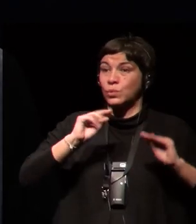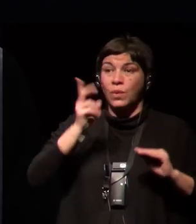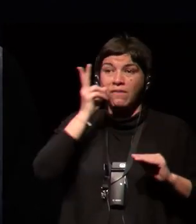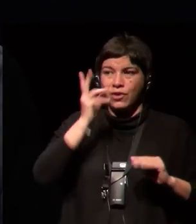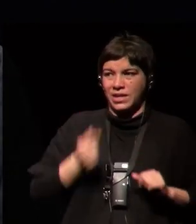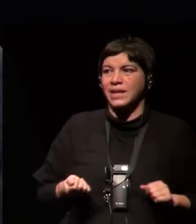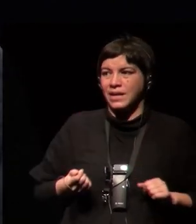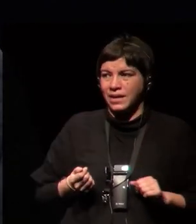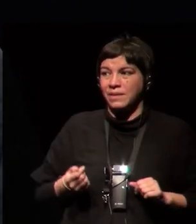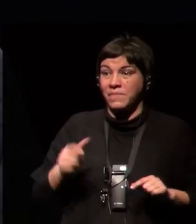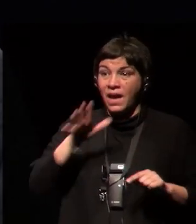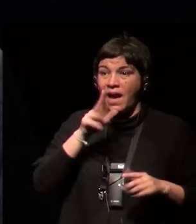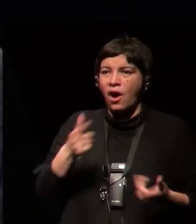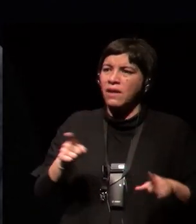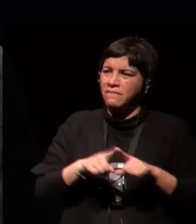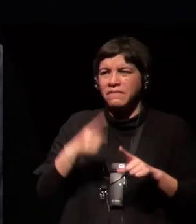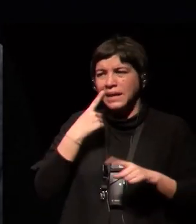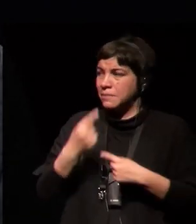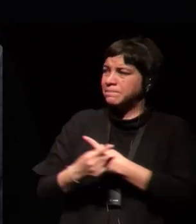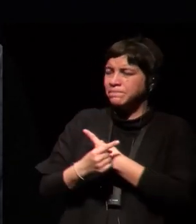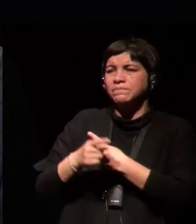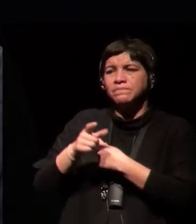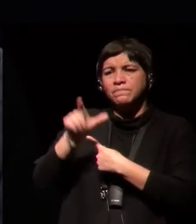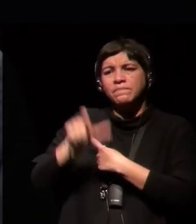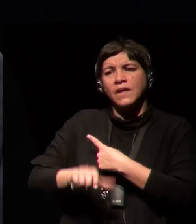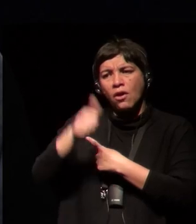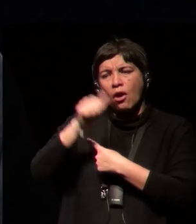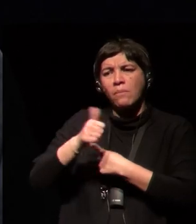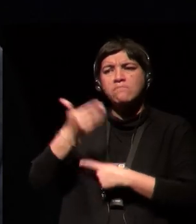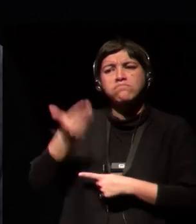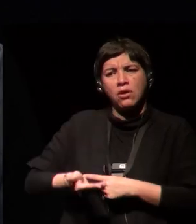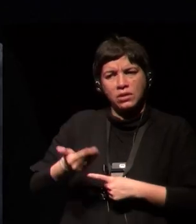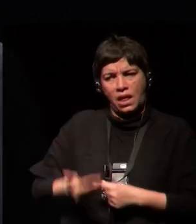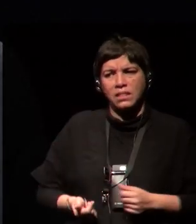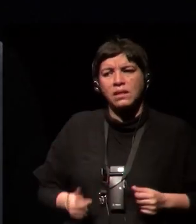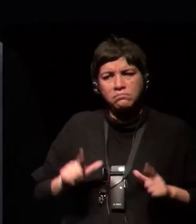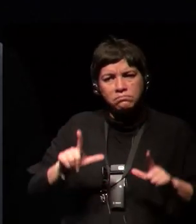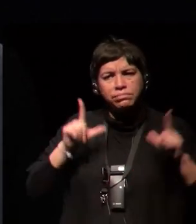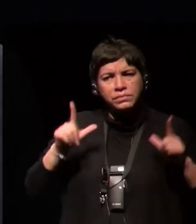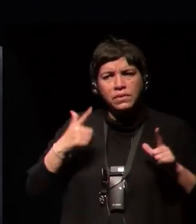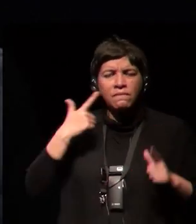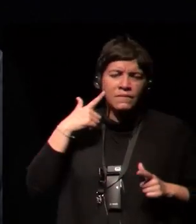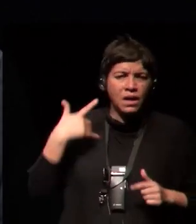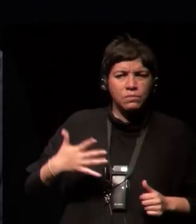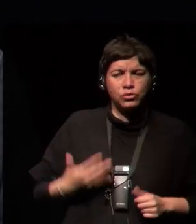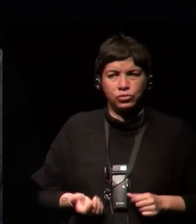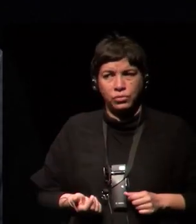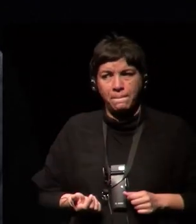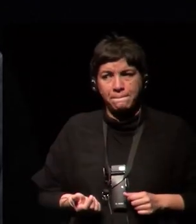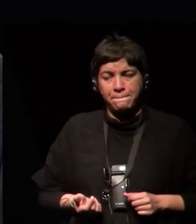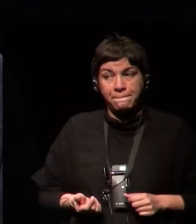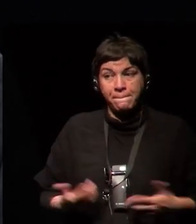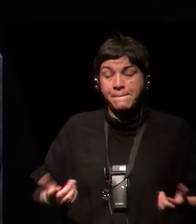hombre muy importante para los australianos. Se hizo muy famoso. Y cuando era más